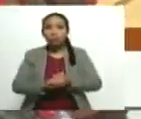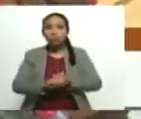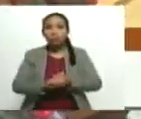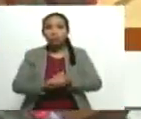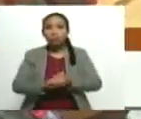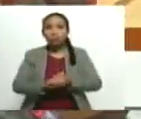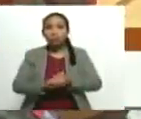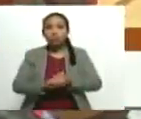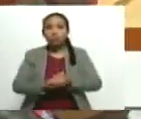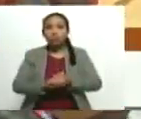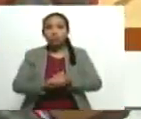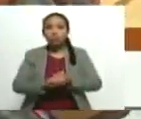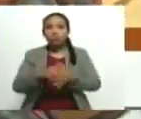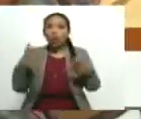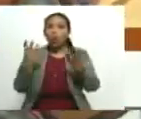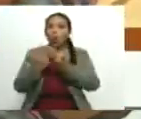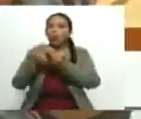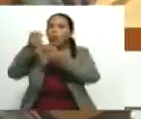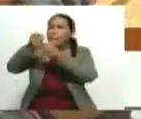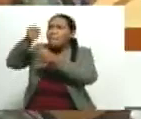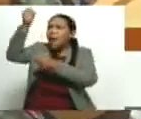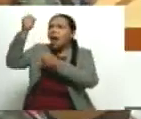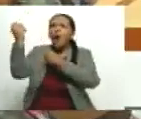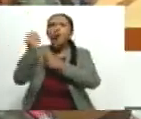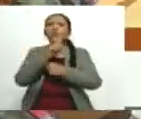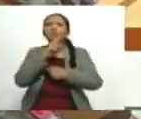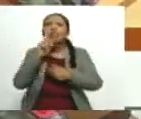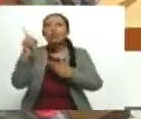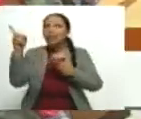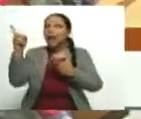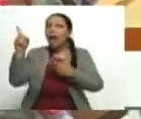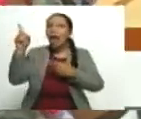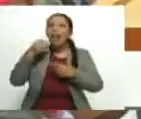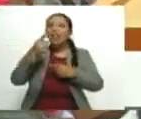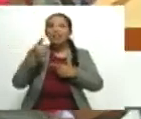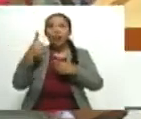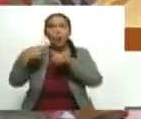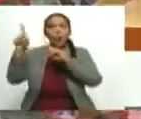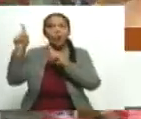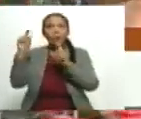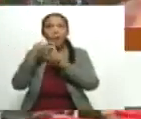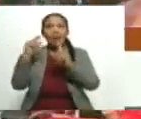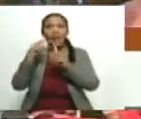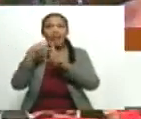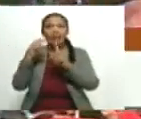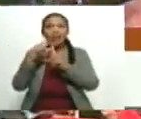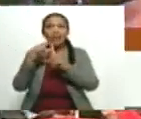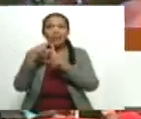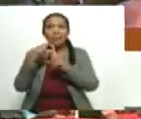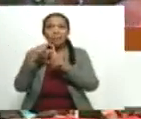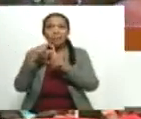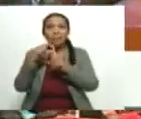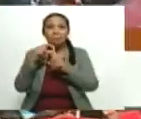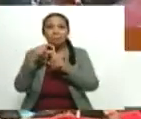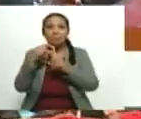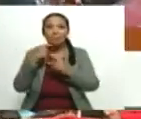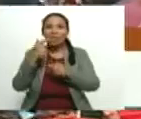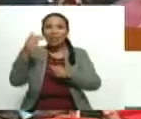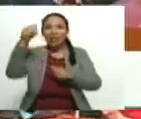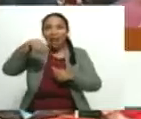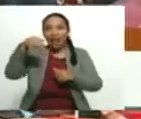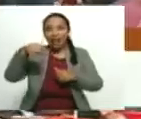No, al lado del paraguas, ¿cómo se llama eso, Ale? Porque es que allá en el Furrial le dicen otra cosa. En la vejiga le dicen